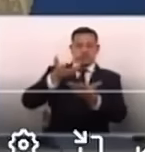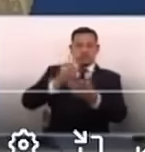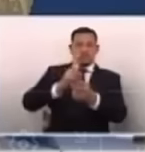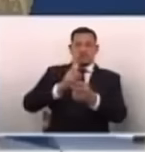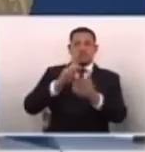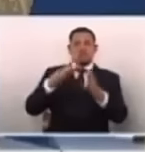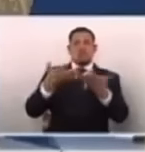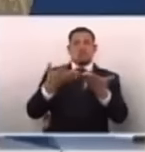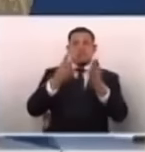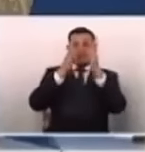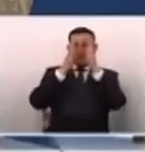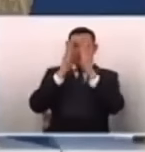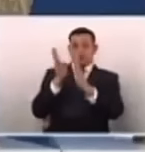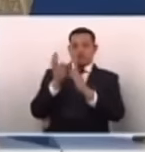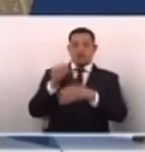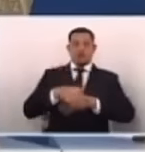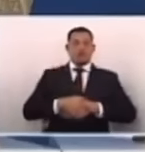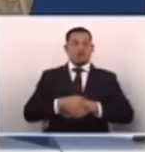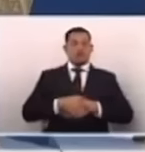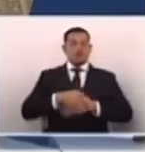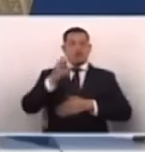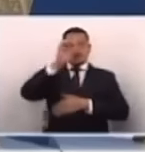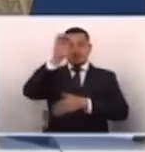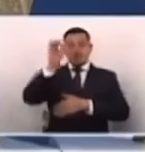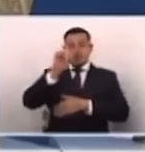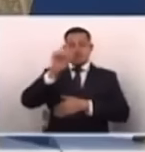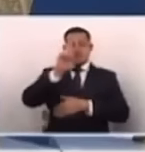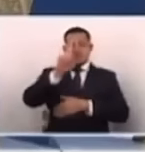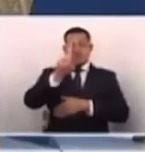Pero fíjense bien, en octubre de